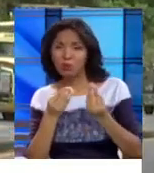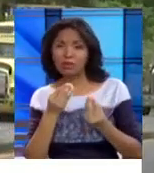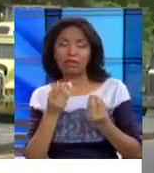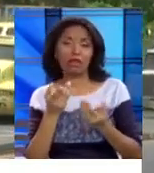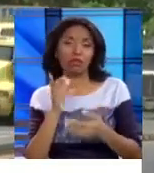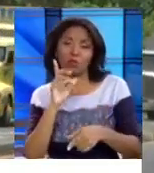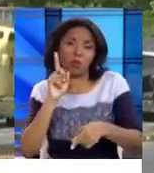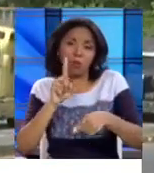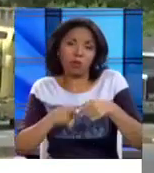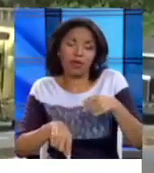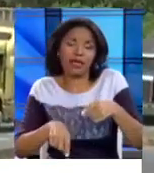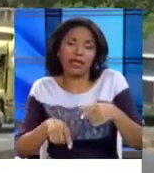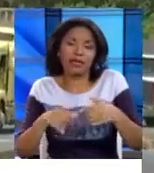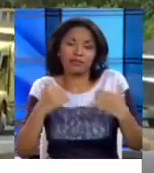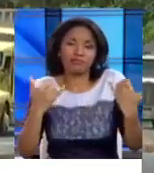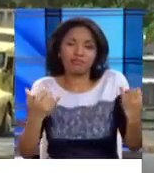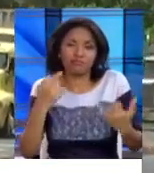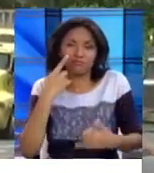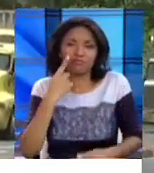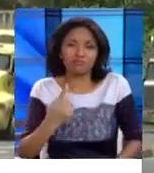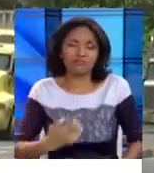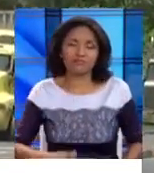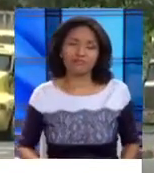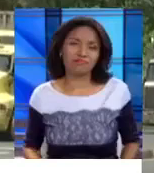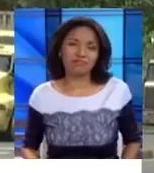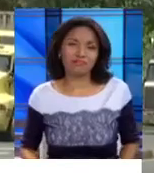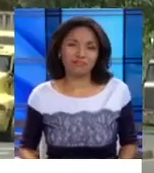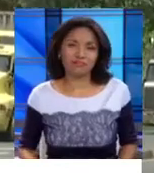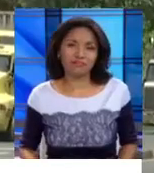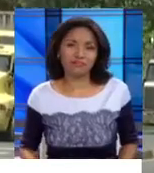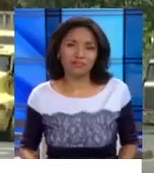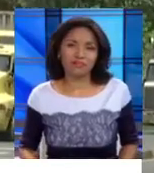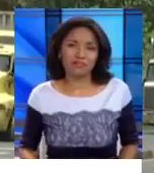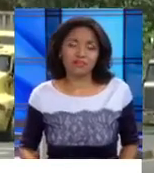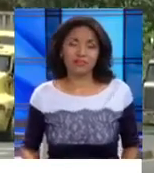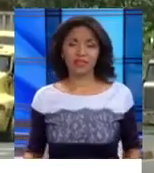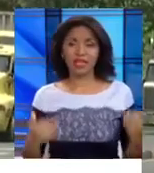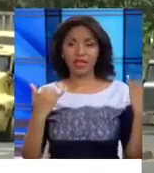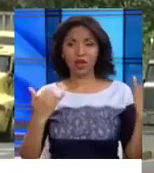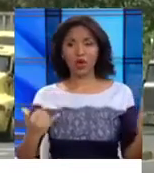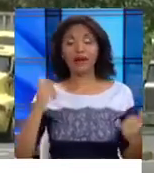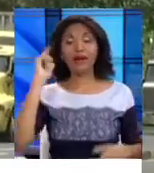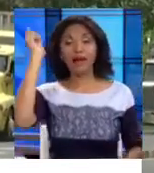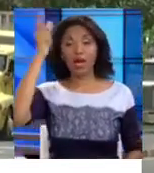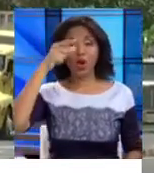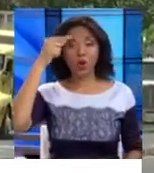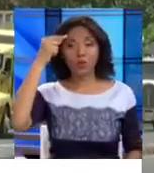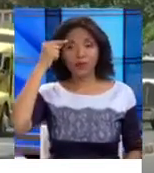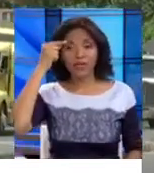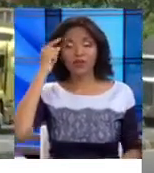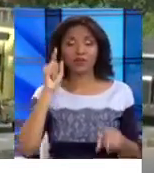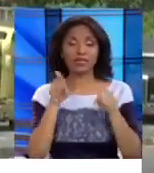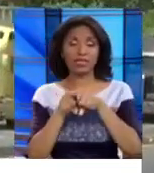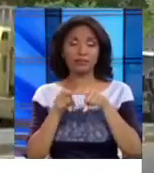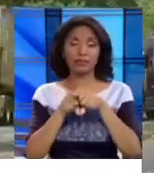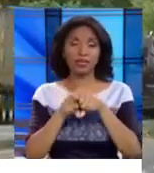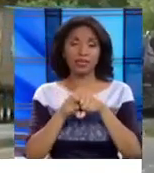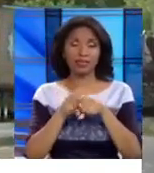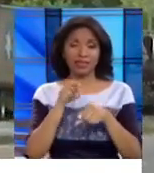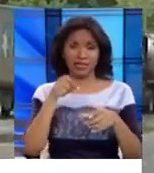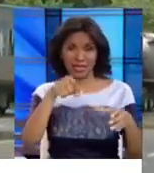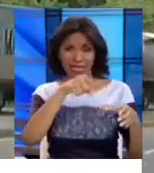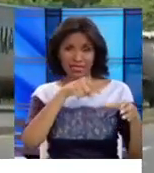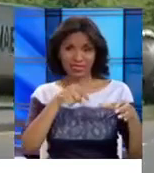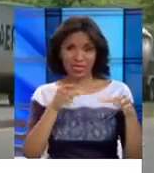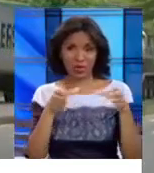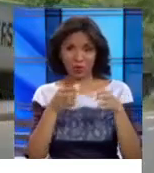la República de Panamá, en la capital del país. Lo cierto es que las autoridades y miembros de estas personas que